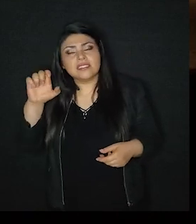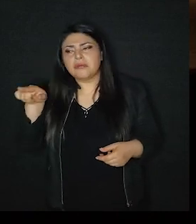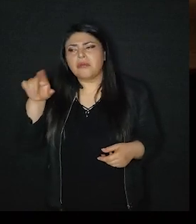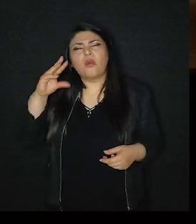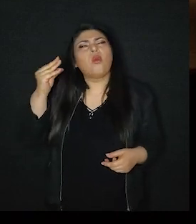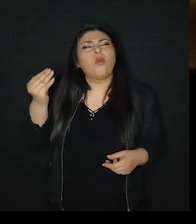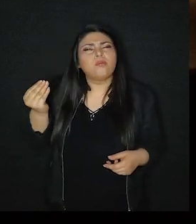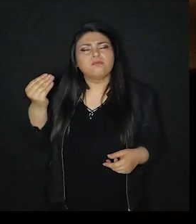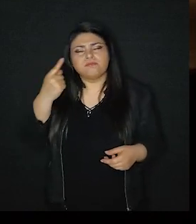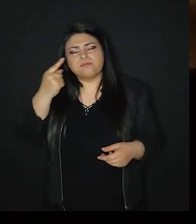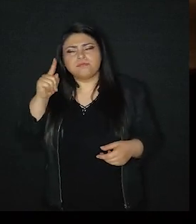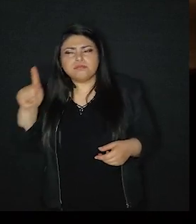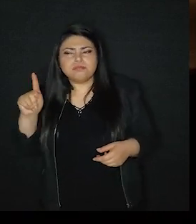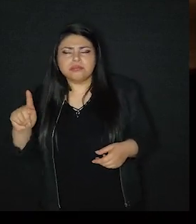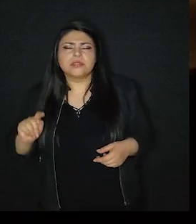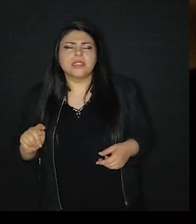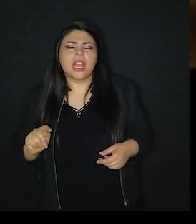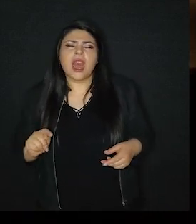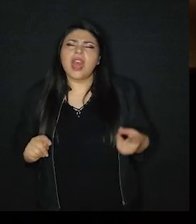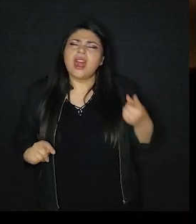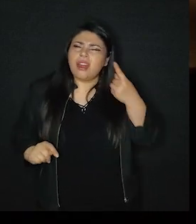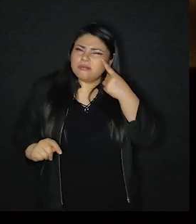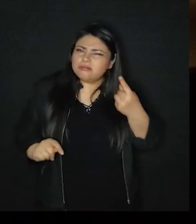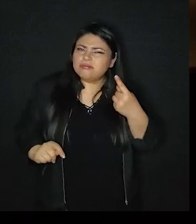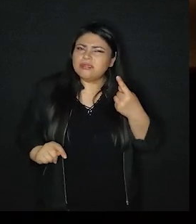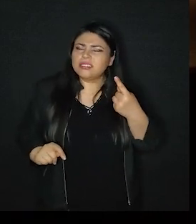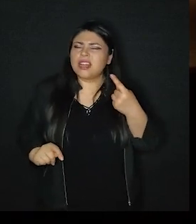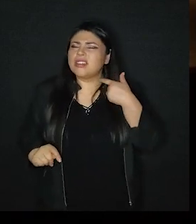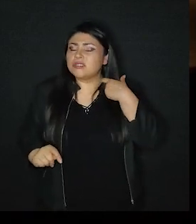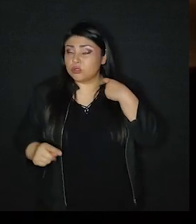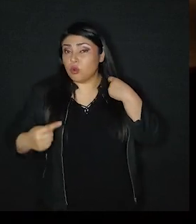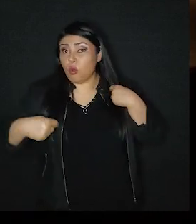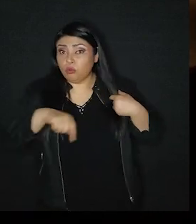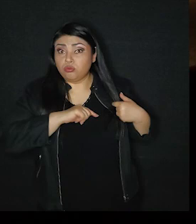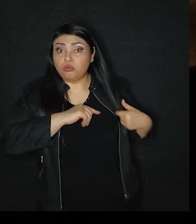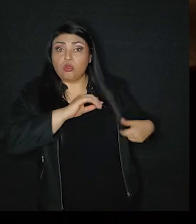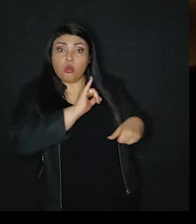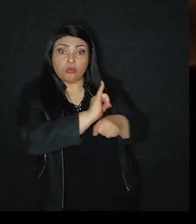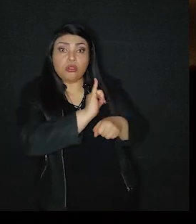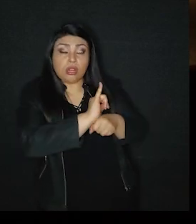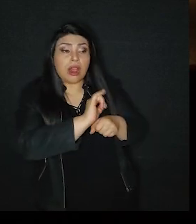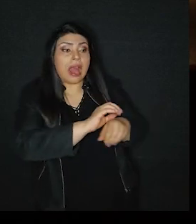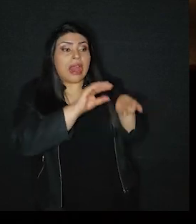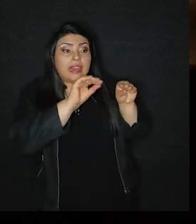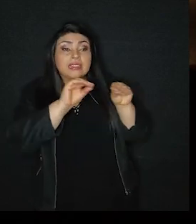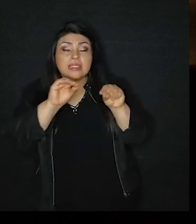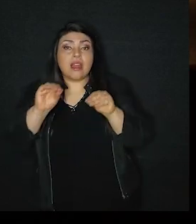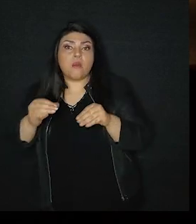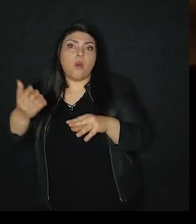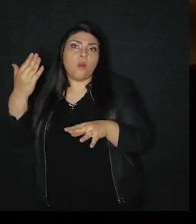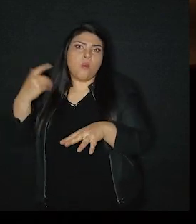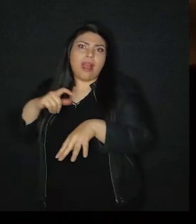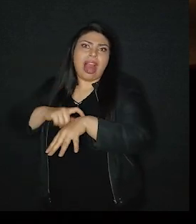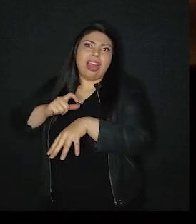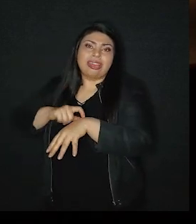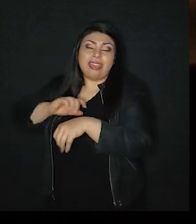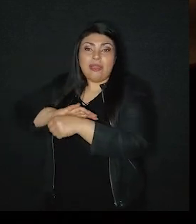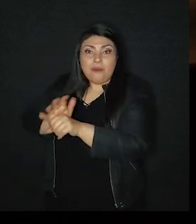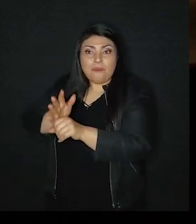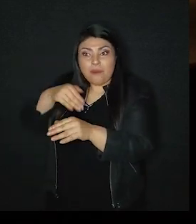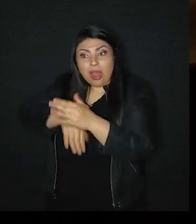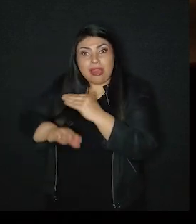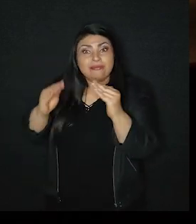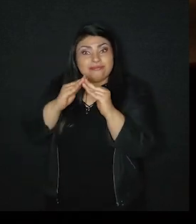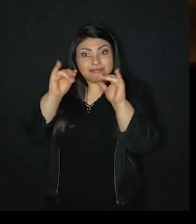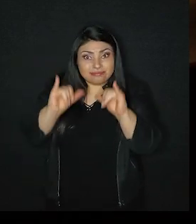y uno de ellos me está diciendo Juan Diego solo date cuenta nosotros como iglesia enseñamos durante el confinamiento y